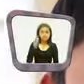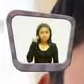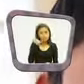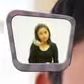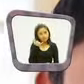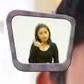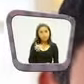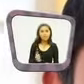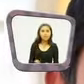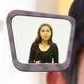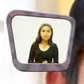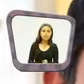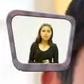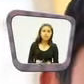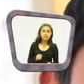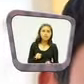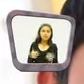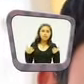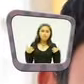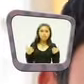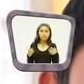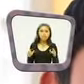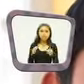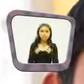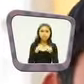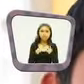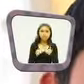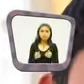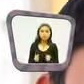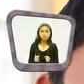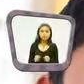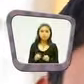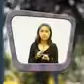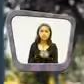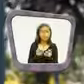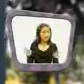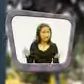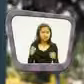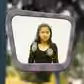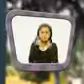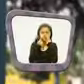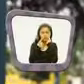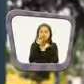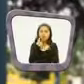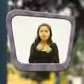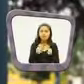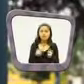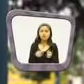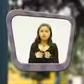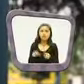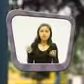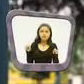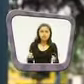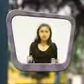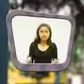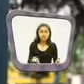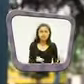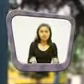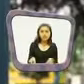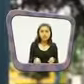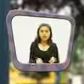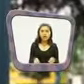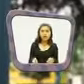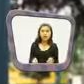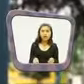Llamaría a mi tío para que me aloje porque yo ya no tengo casa y recoger lo que aún sirve. De nada nos sirve llorar. Lo que tendríamos que hacer